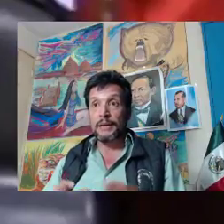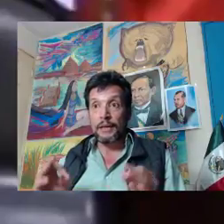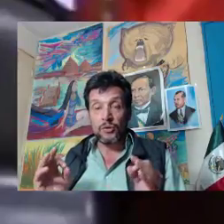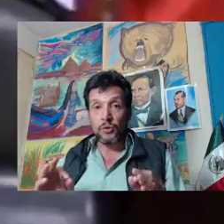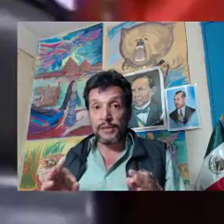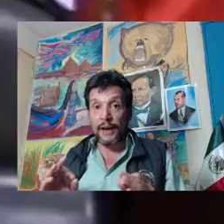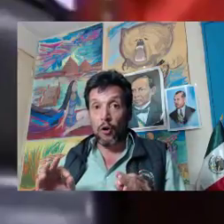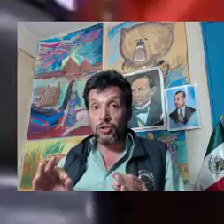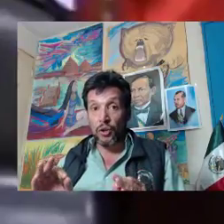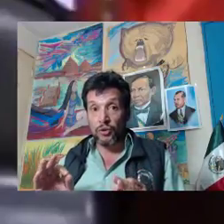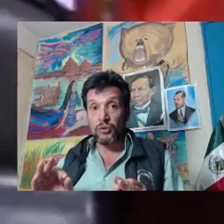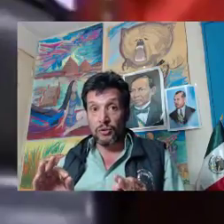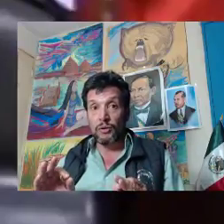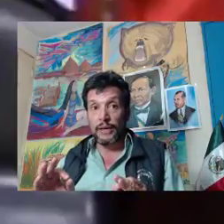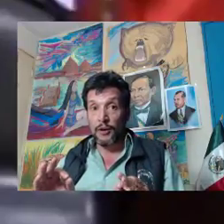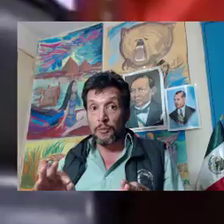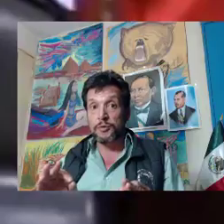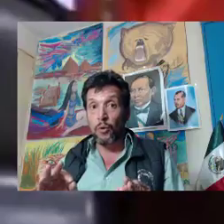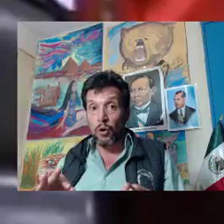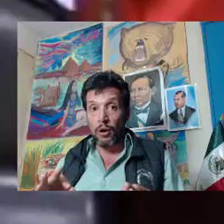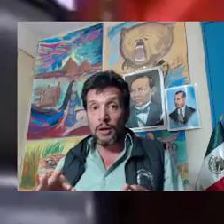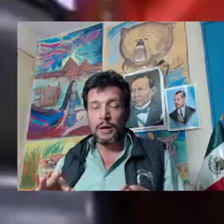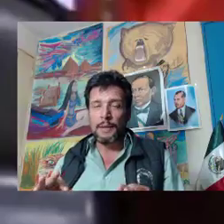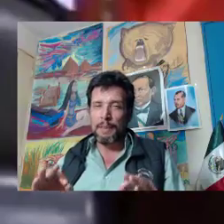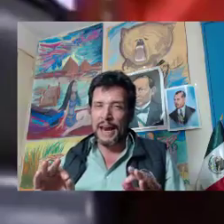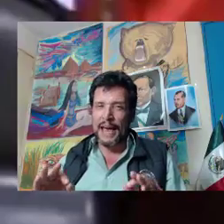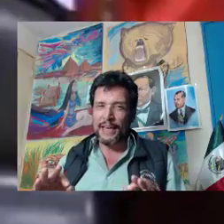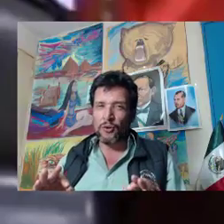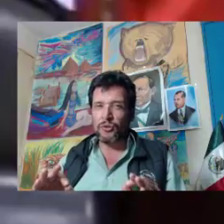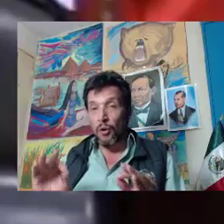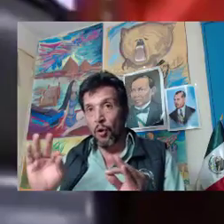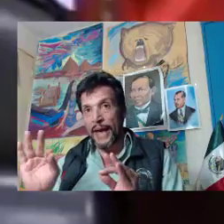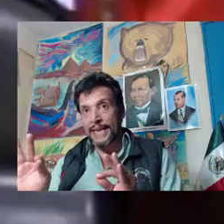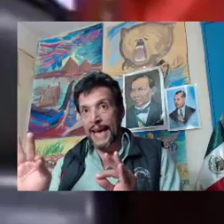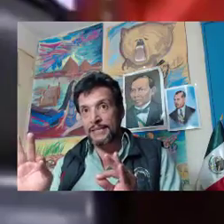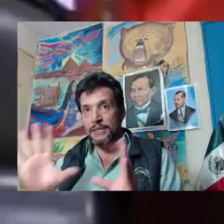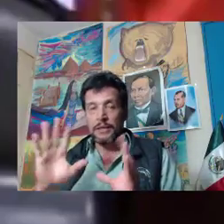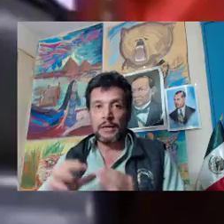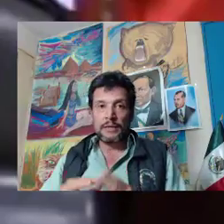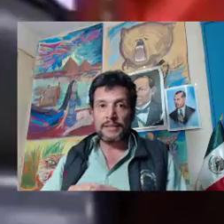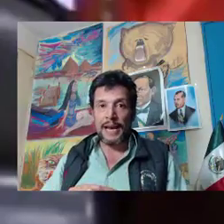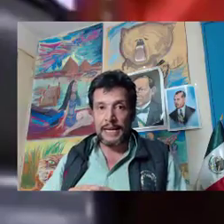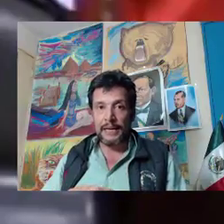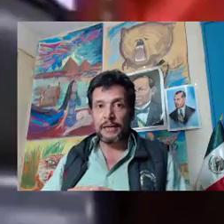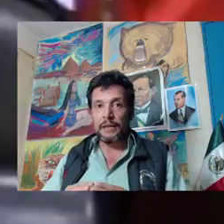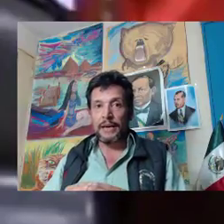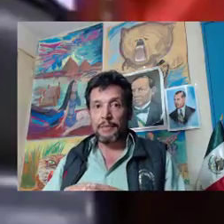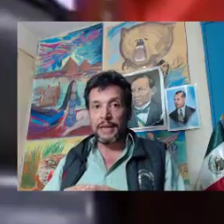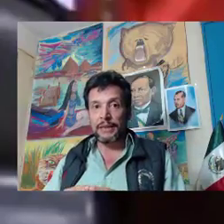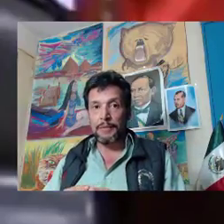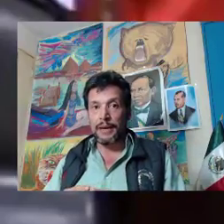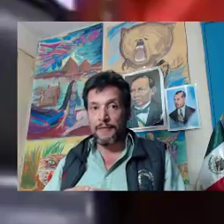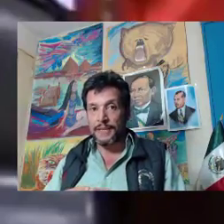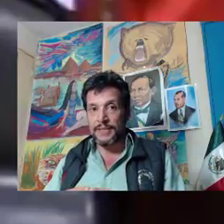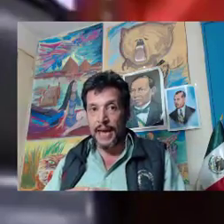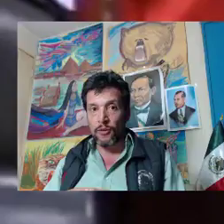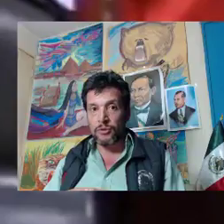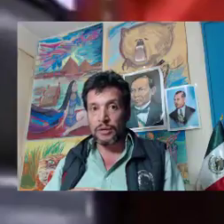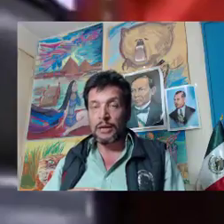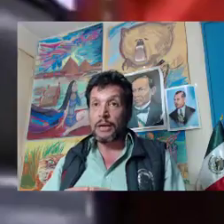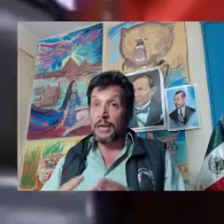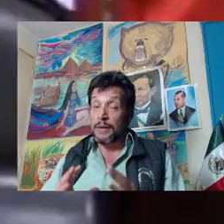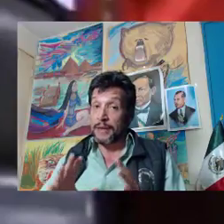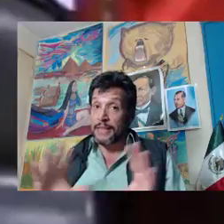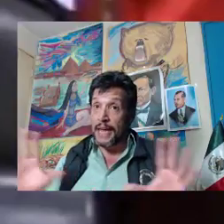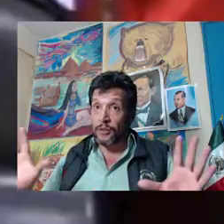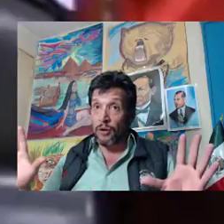ponen a hacer sus negocios en lo oscuro para ellos o ellas salir realmente